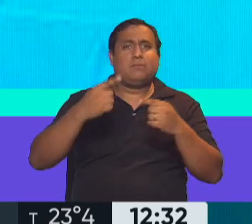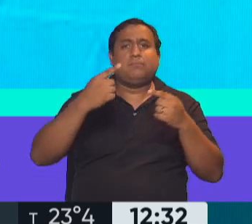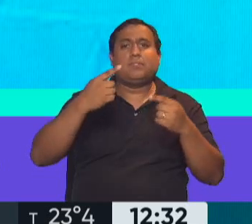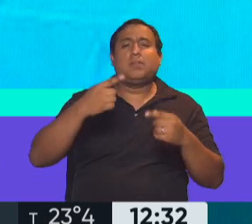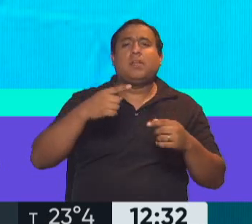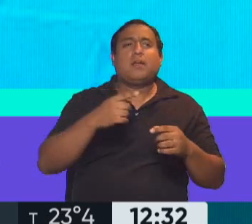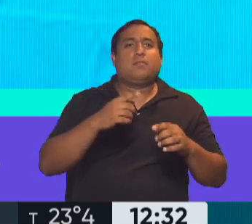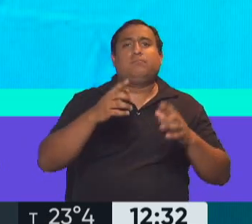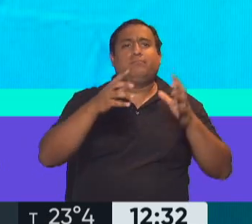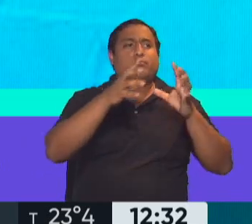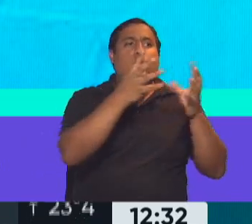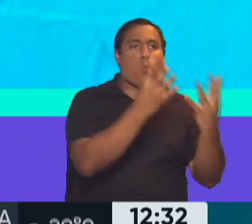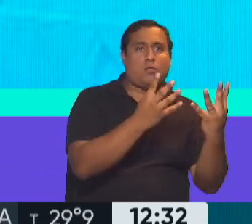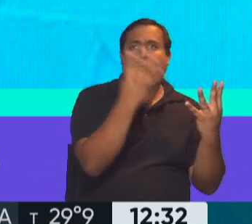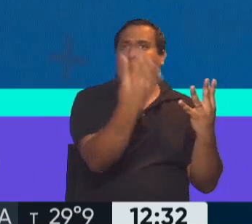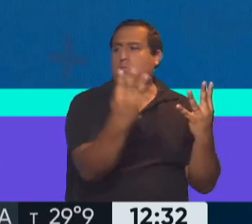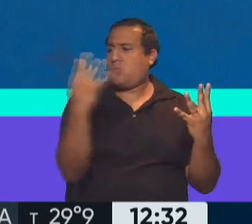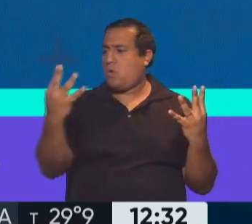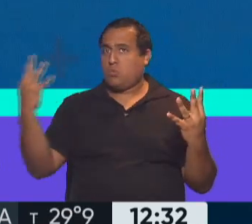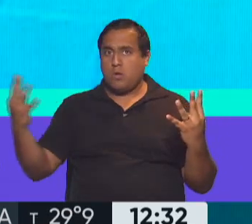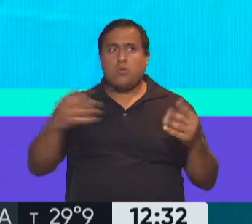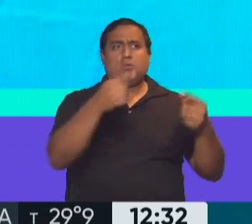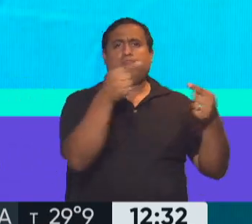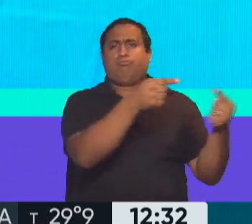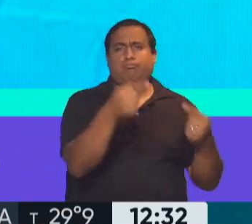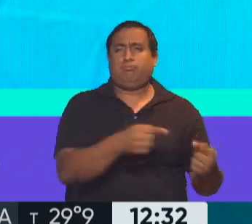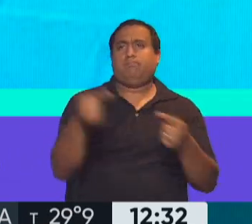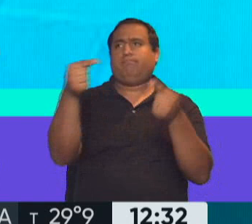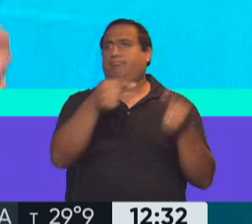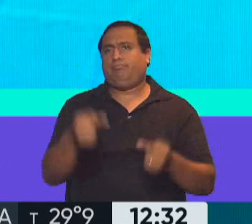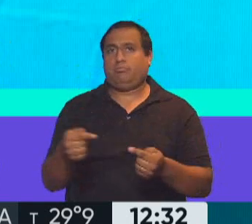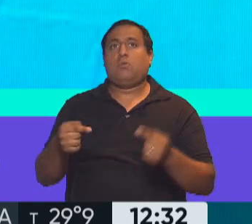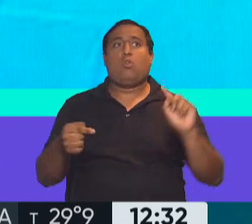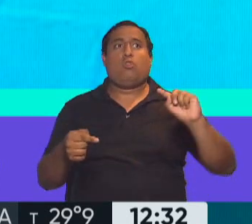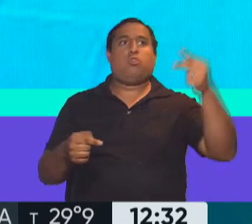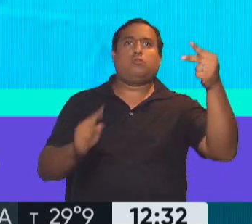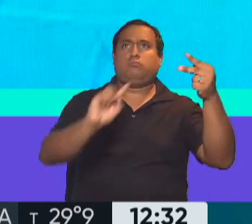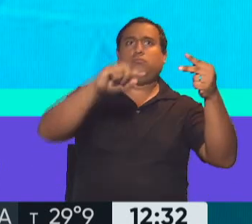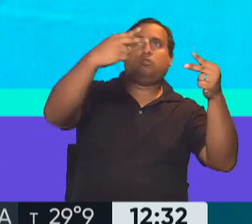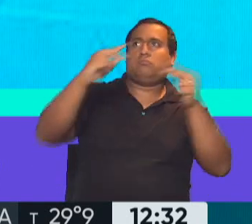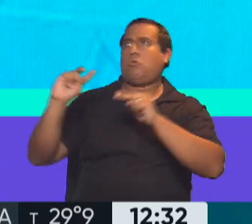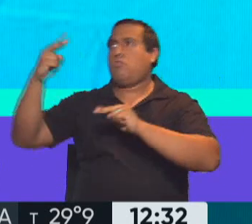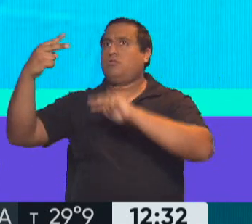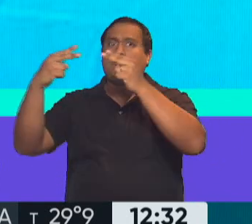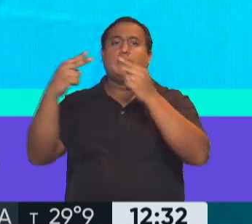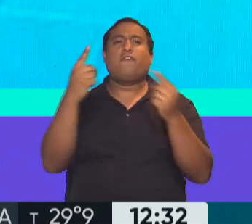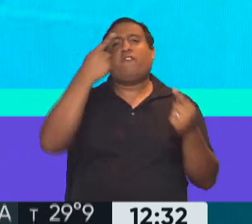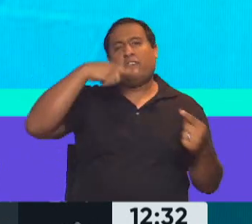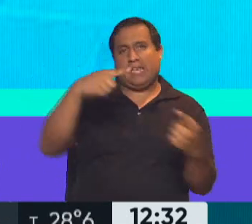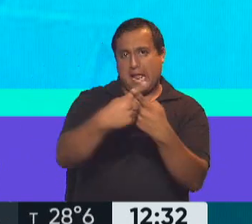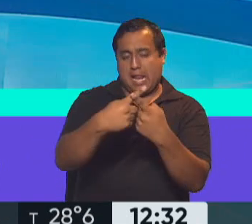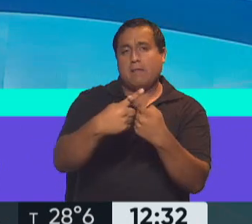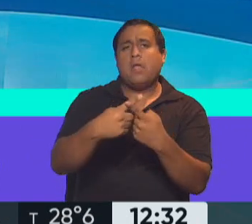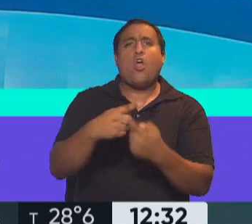16 equipos divididos, 4 en 4 grupos, los dos primeros de cada uno de ellos van a pasar a la gran final que se va a disputar en sede todavía